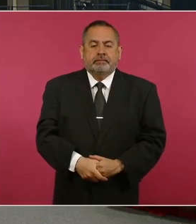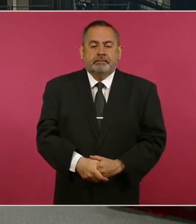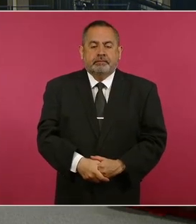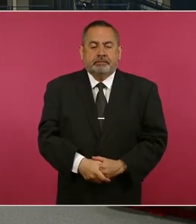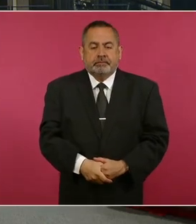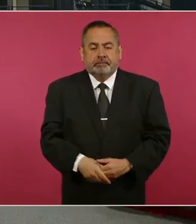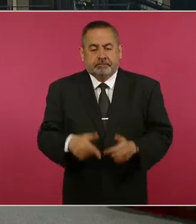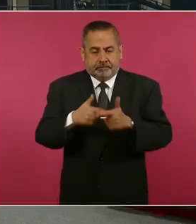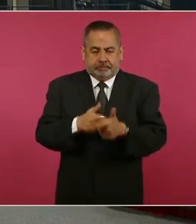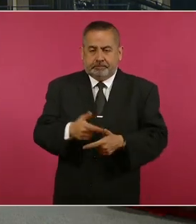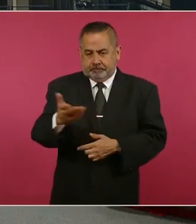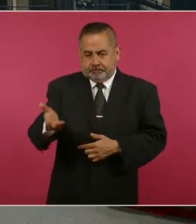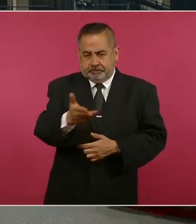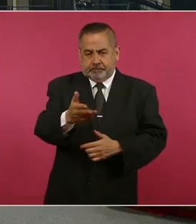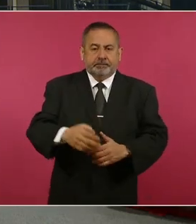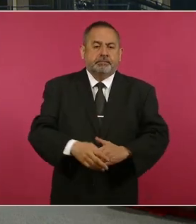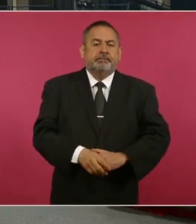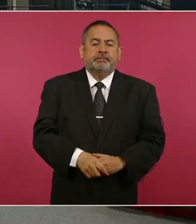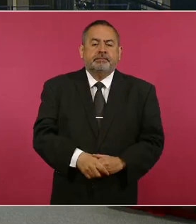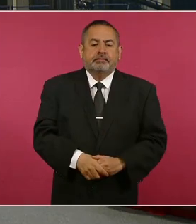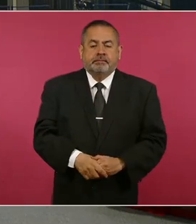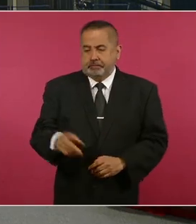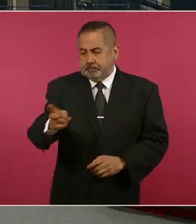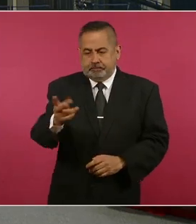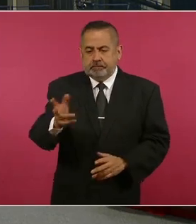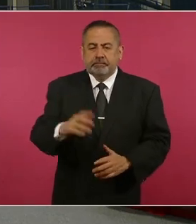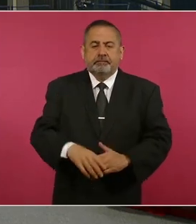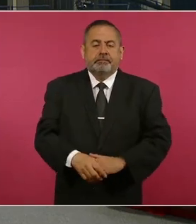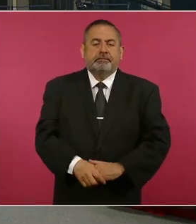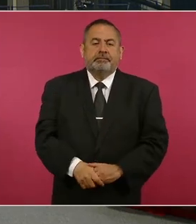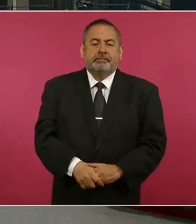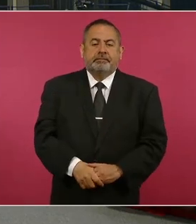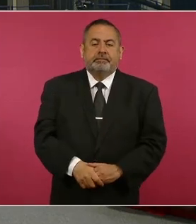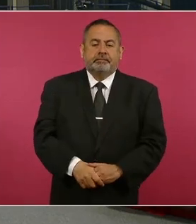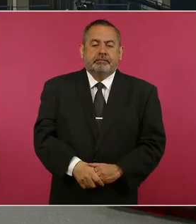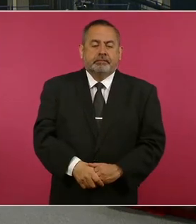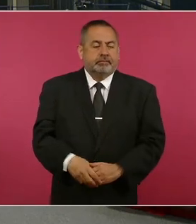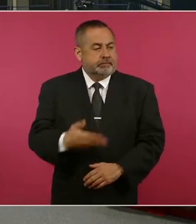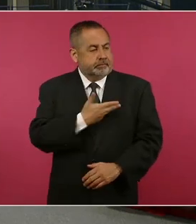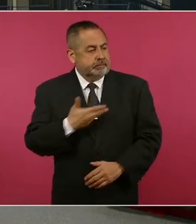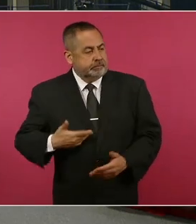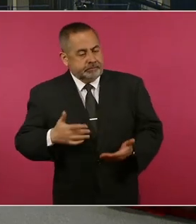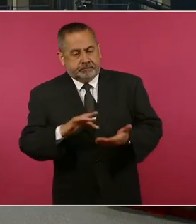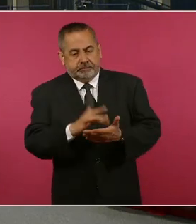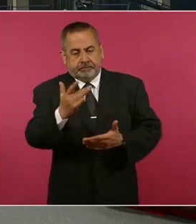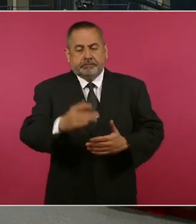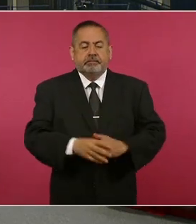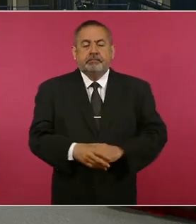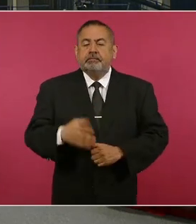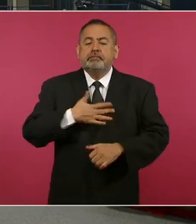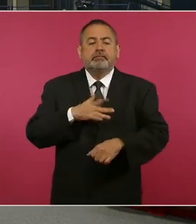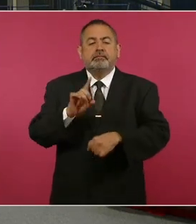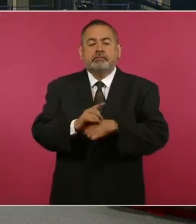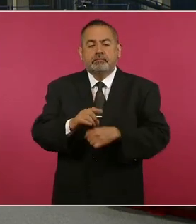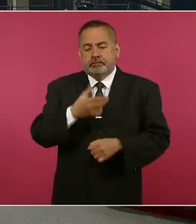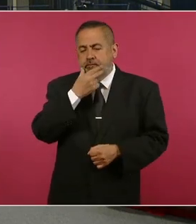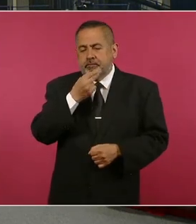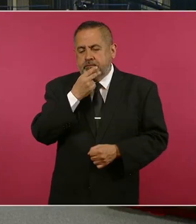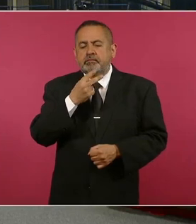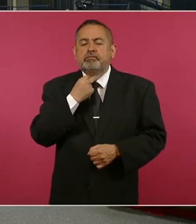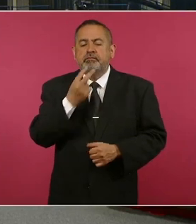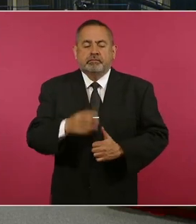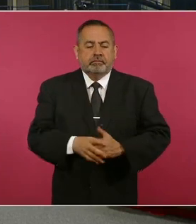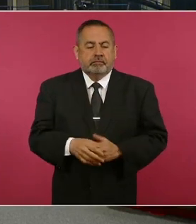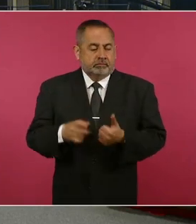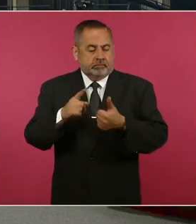Seguimos por ahí. Ahí, pónganse de acuerdo. Gracias, presidente. Buenos días. La